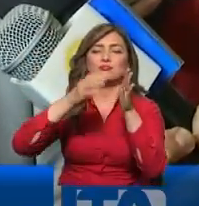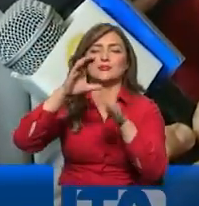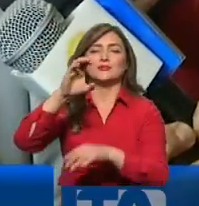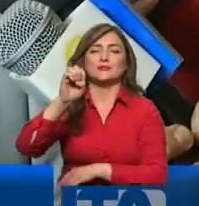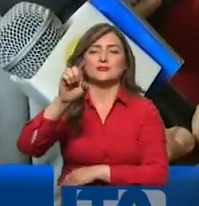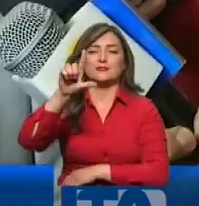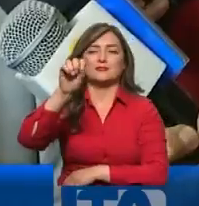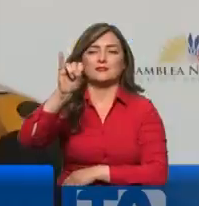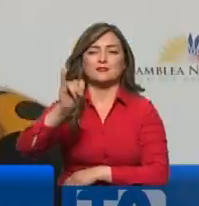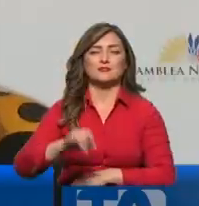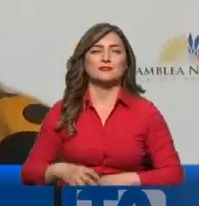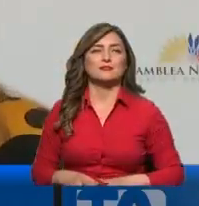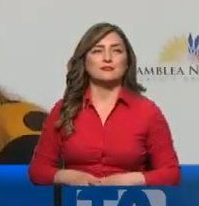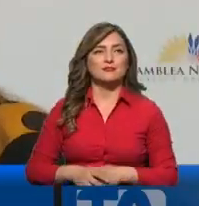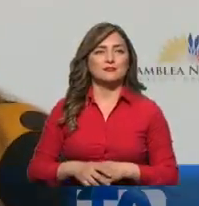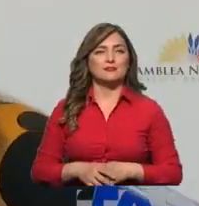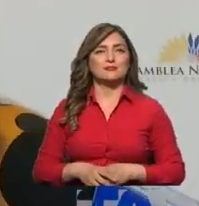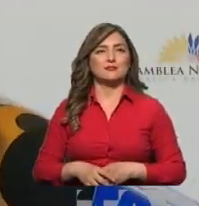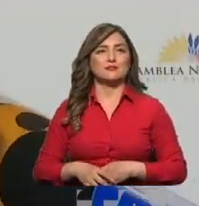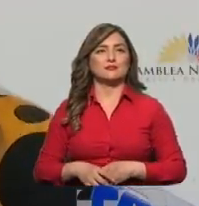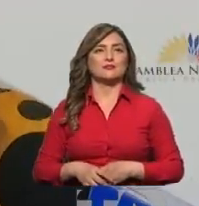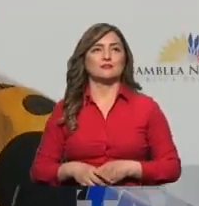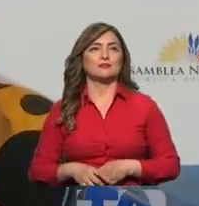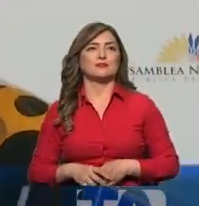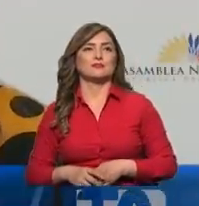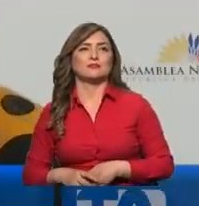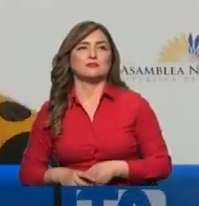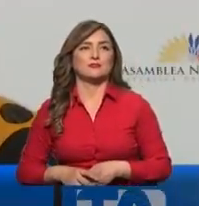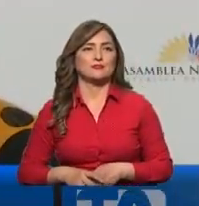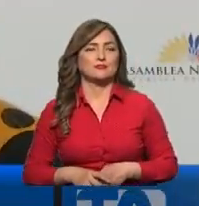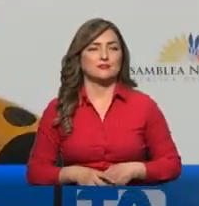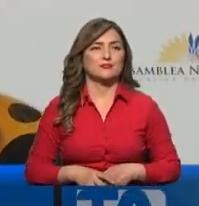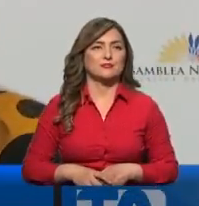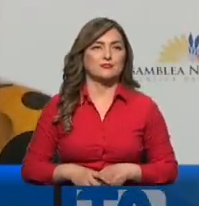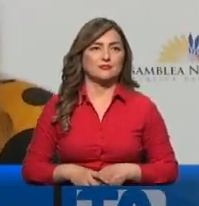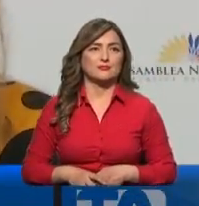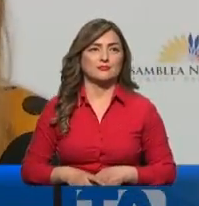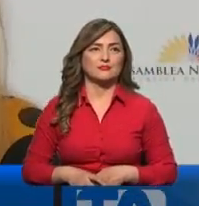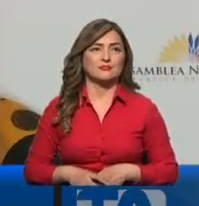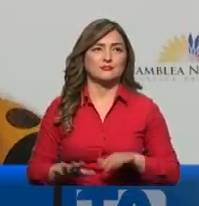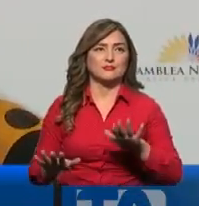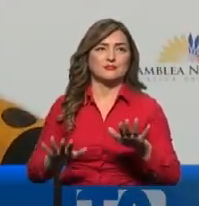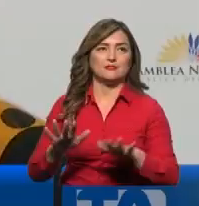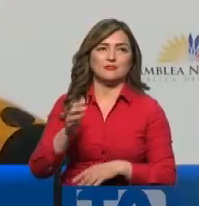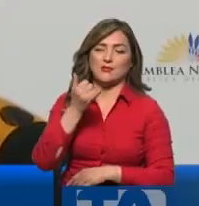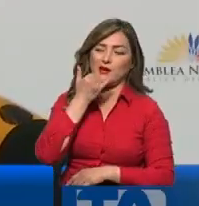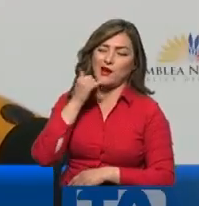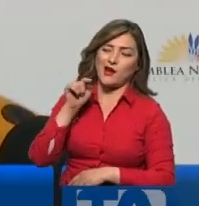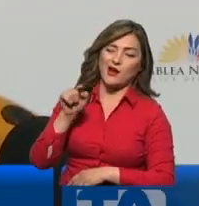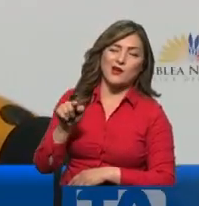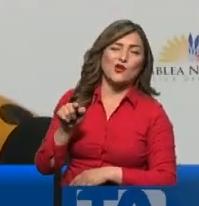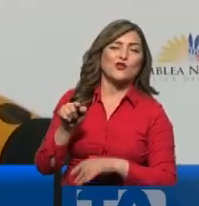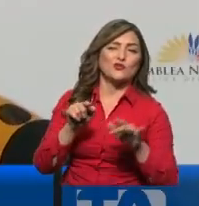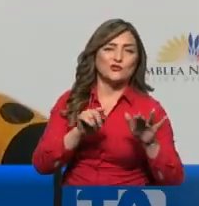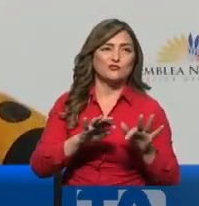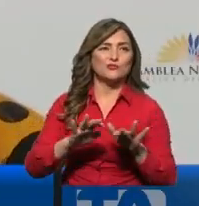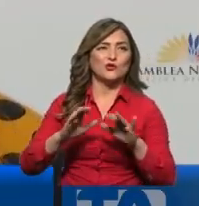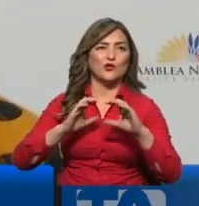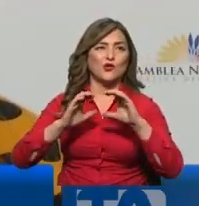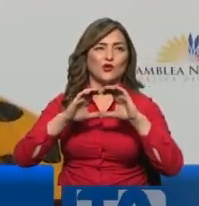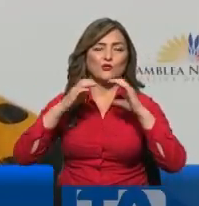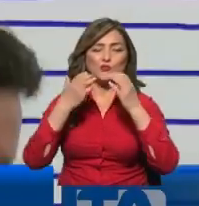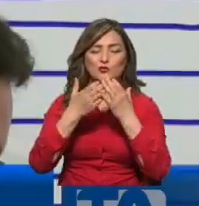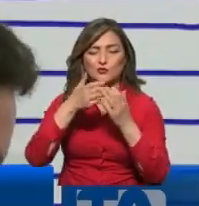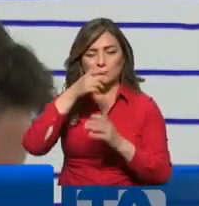el y de latorre informe de posiciones es un poco salvar el barco salvar los muebles en torno este error que ha cometido la secretaria de la comisión de